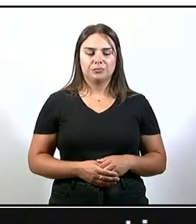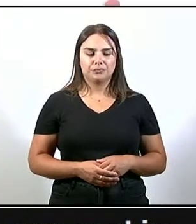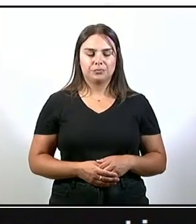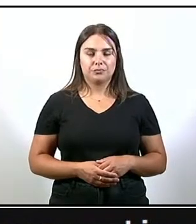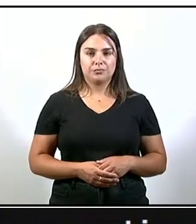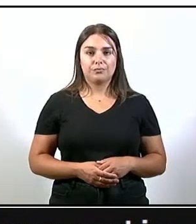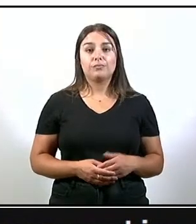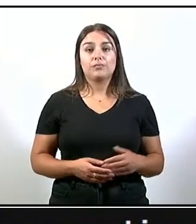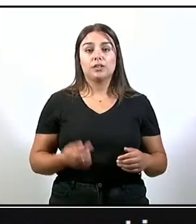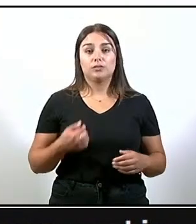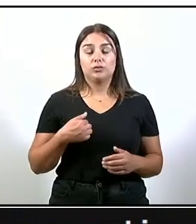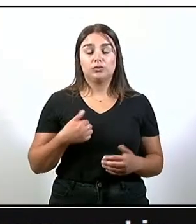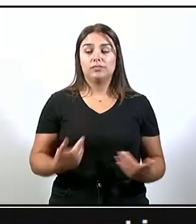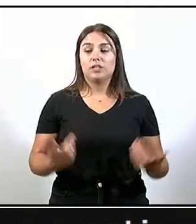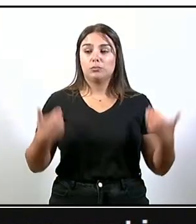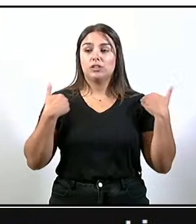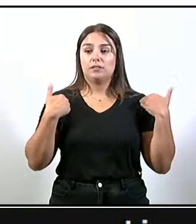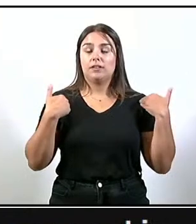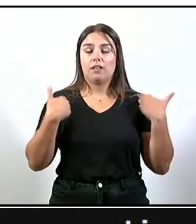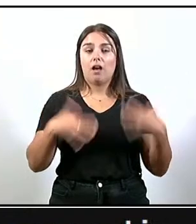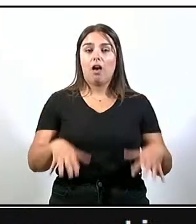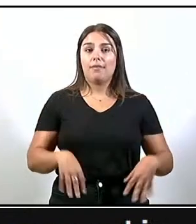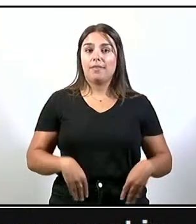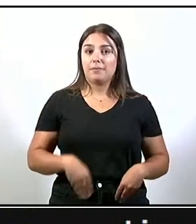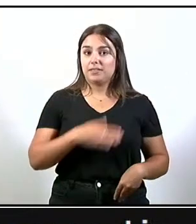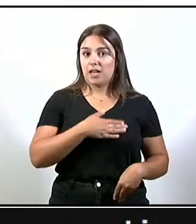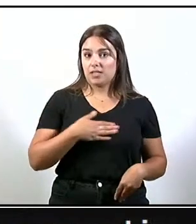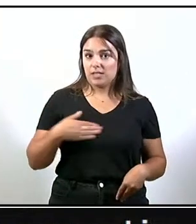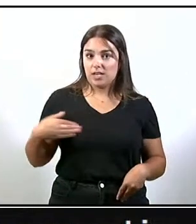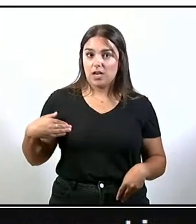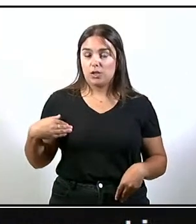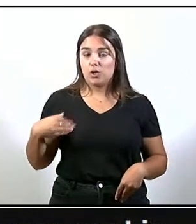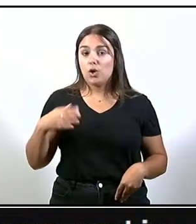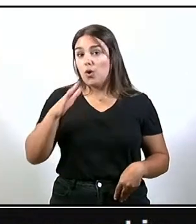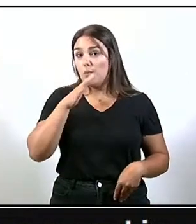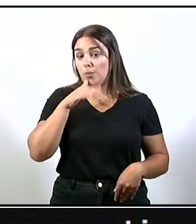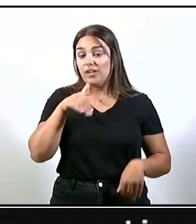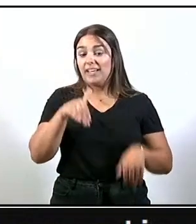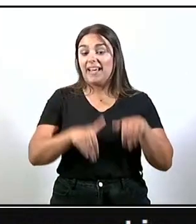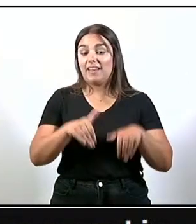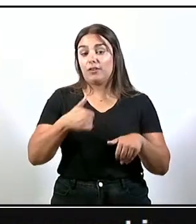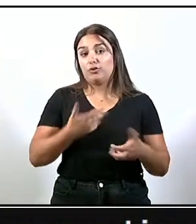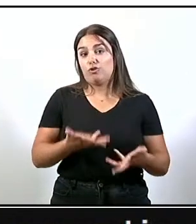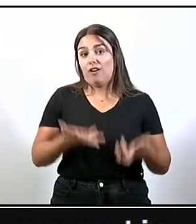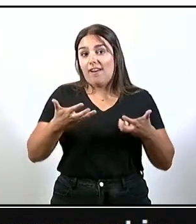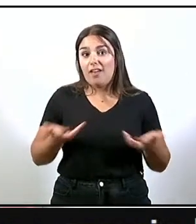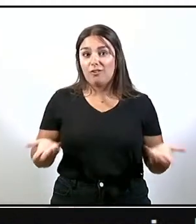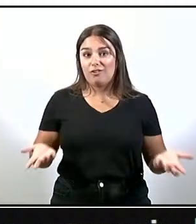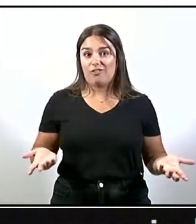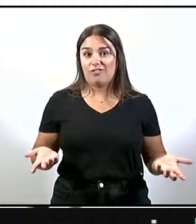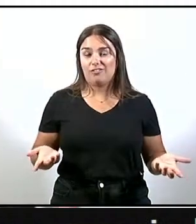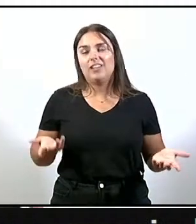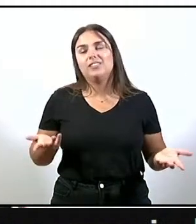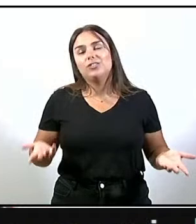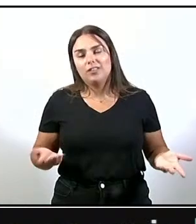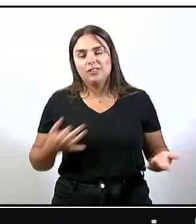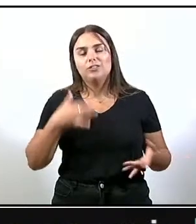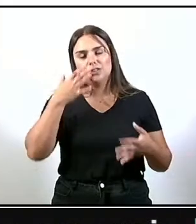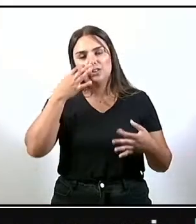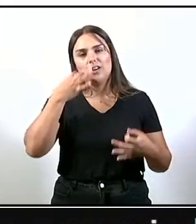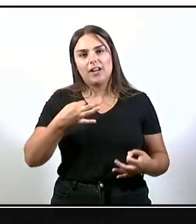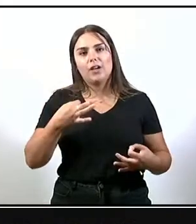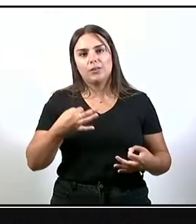Y yo estoy dispuesto a asumir la responsabilidad como ganador de las elecciones que fuimos, ¿no? Y eso es algo que yo creo que tenemos que